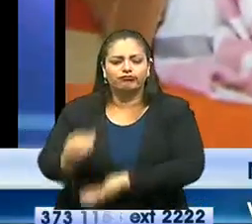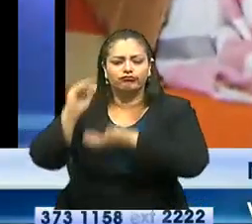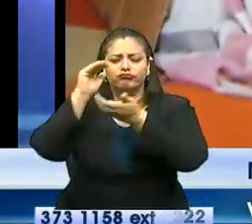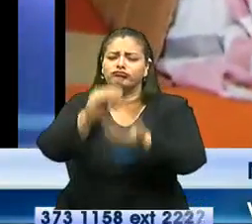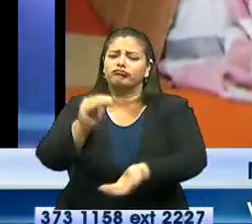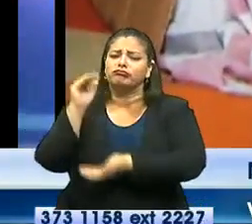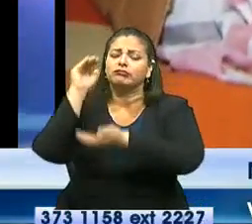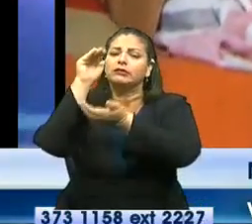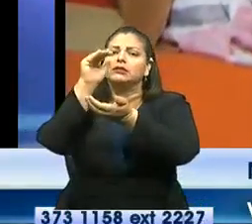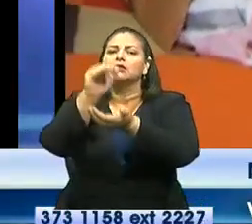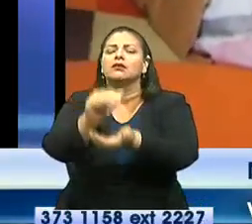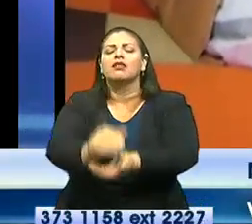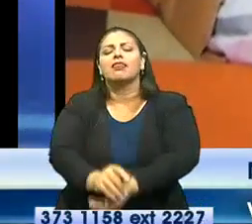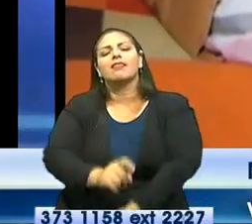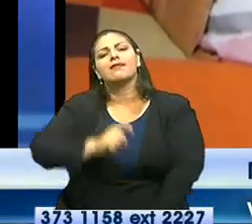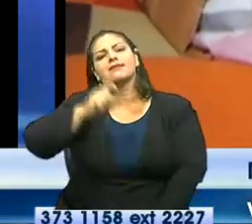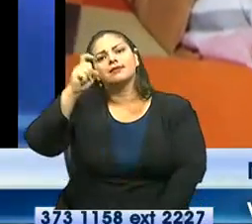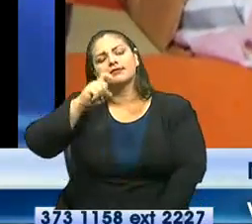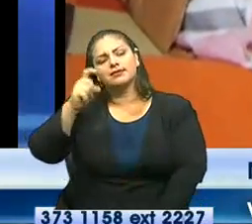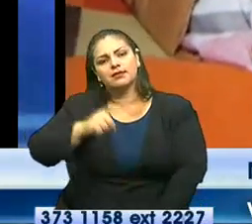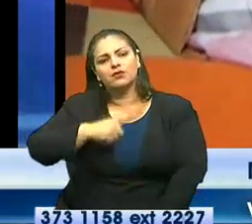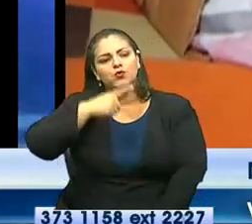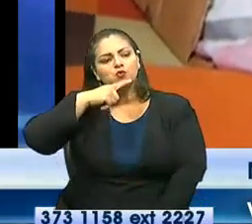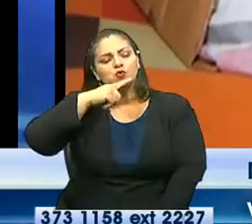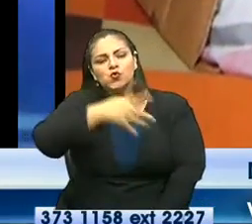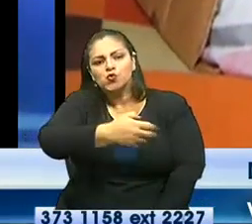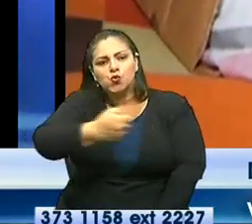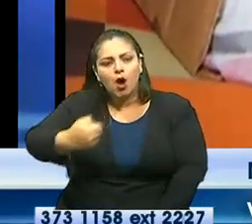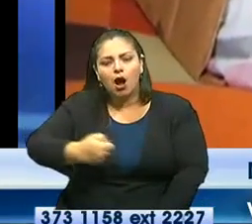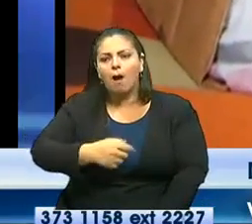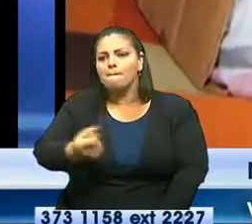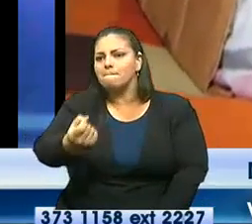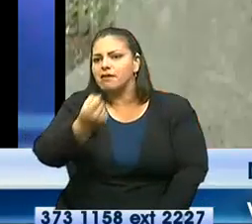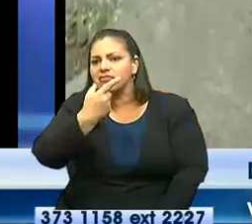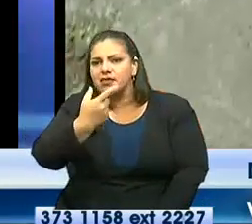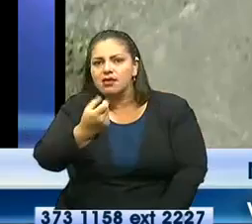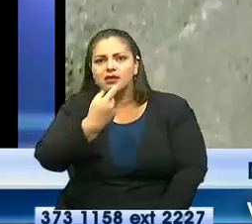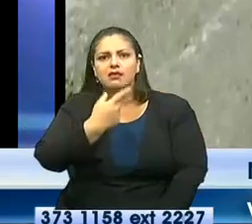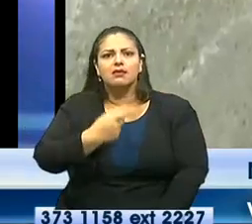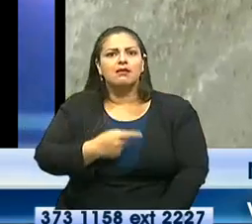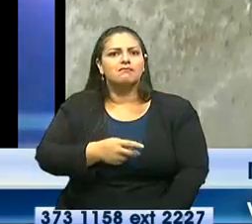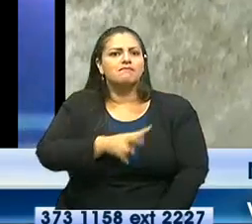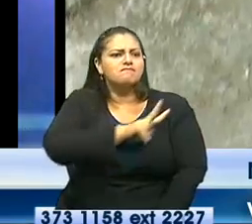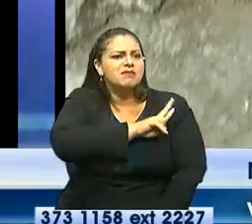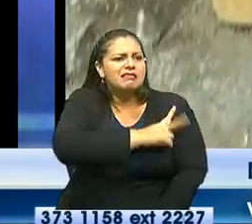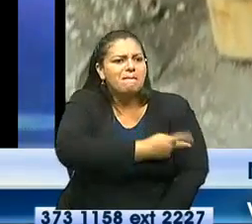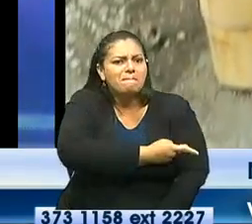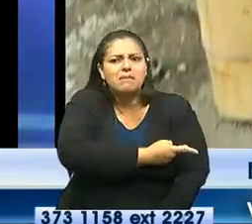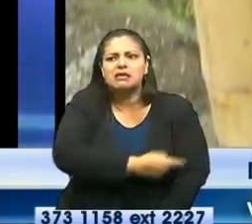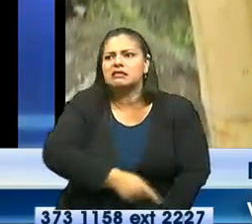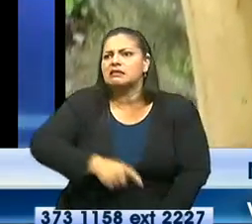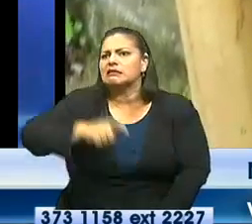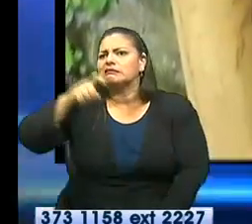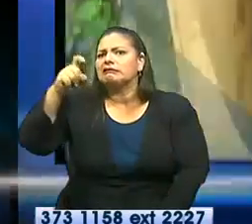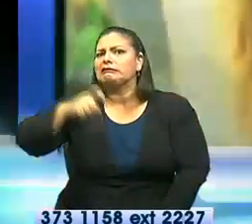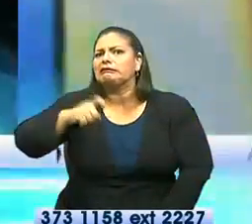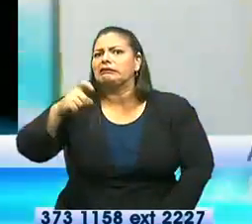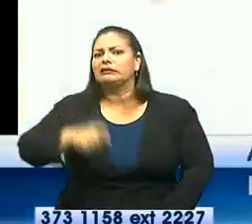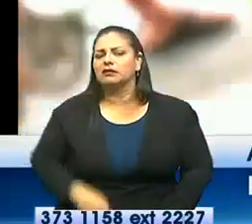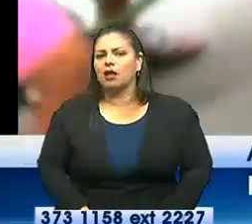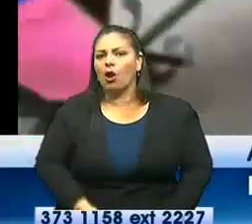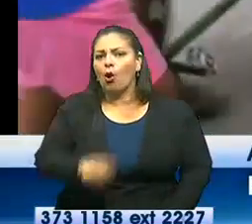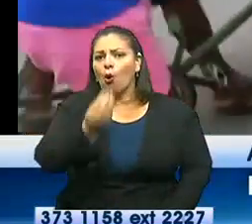criaturas. Nevera, remedio. No tienen ni dónde guardar la poca comida. Guardar la poca comida que